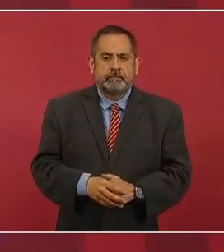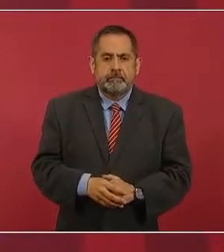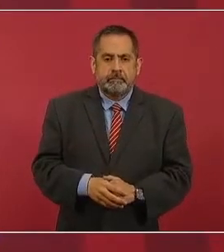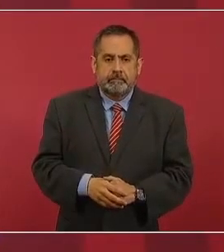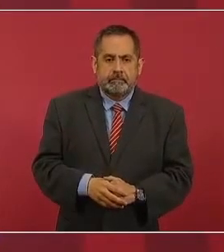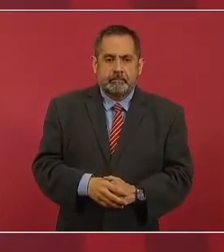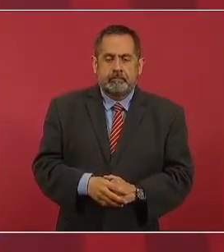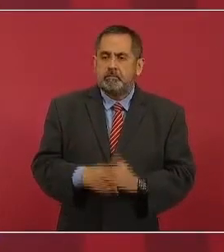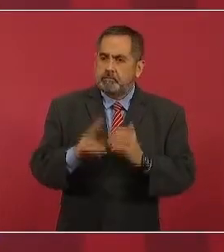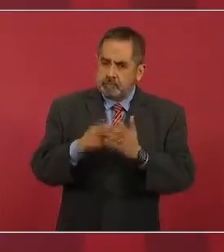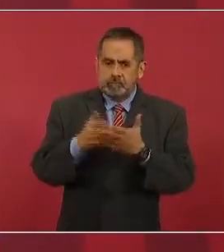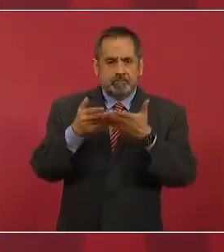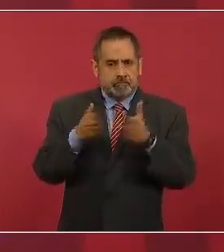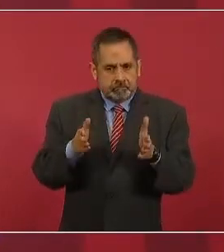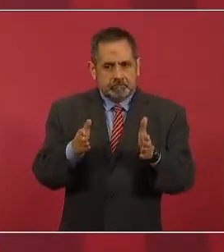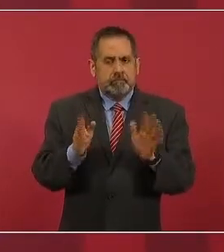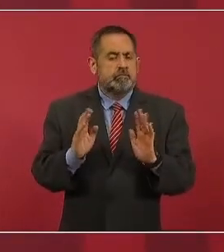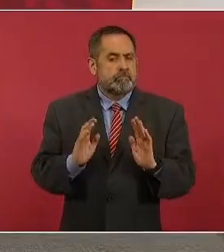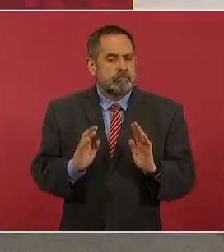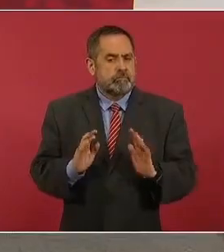Que se abran